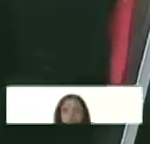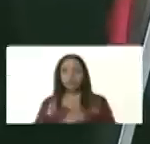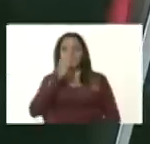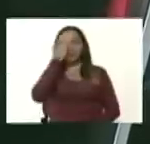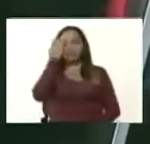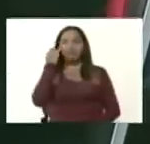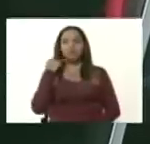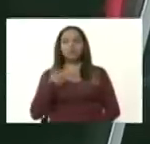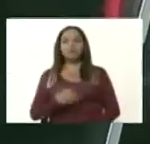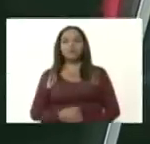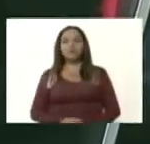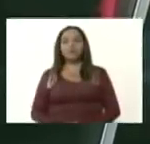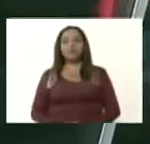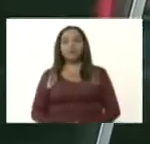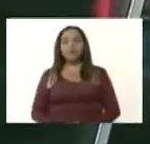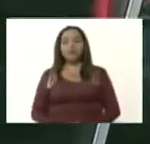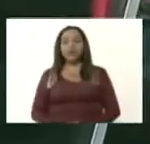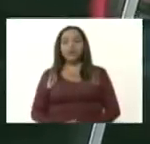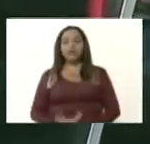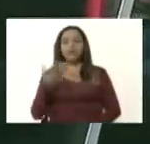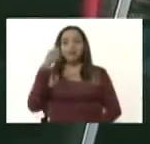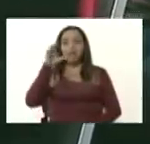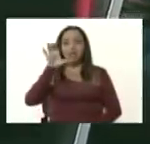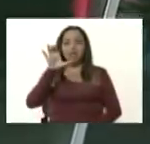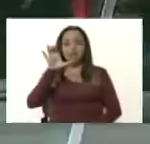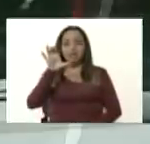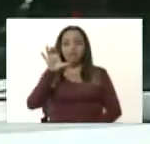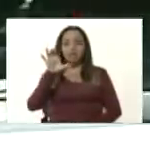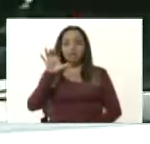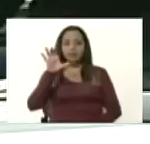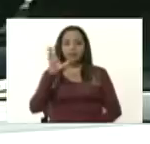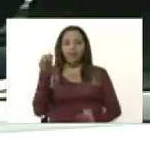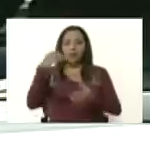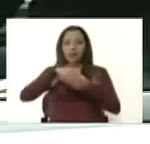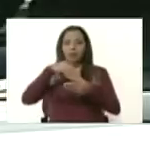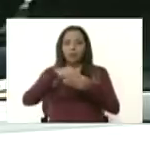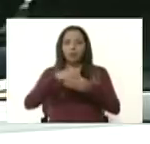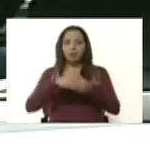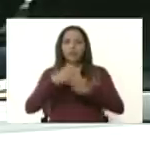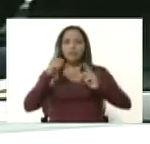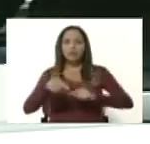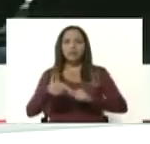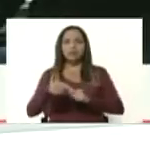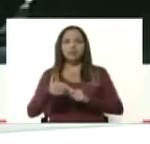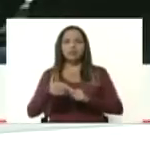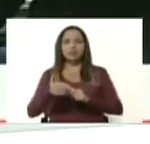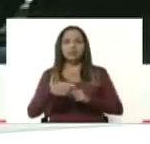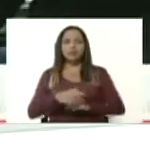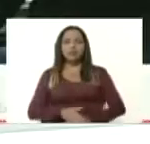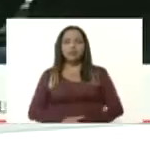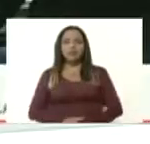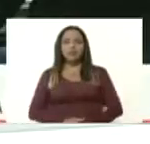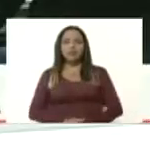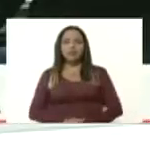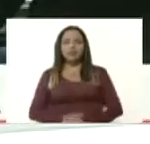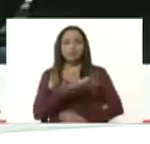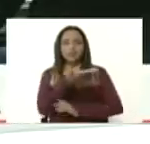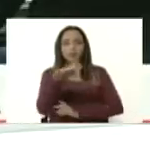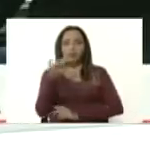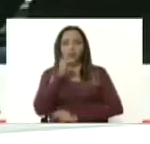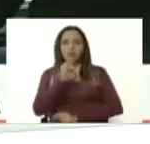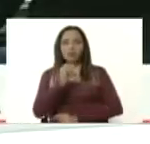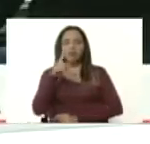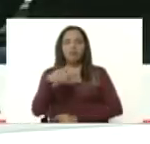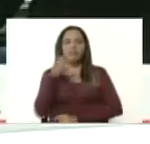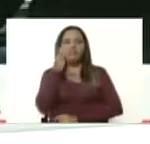pueblos, estados del país que se incorporan. Y además transmitimos siempre por